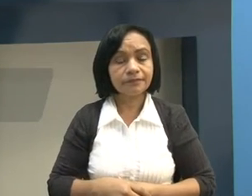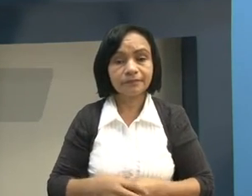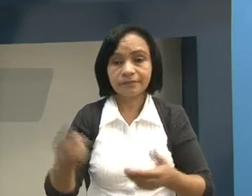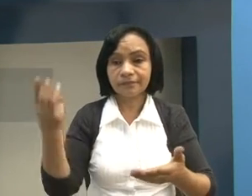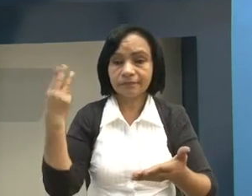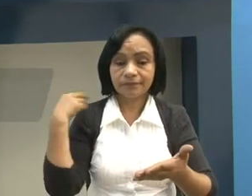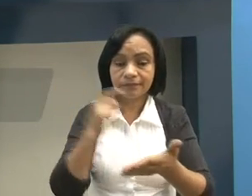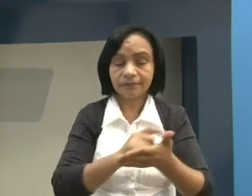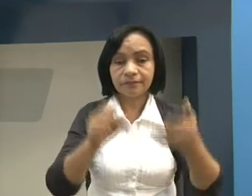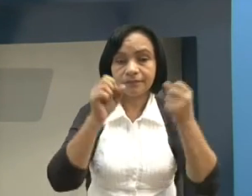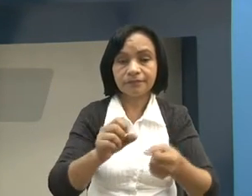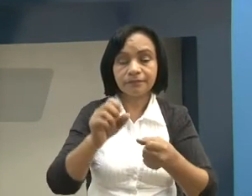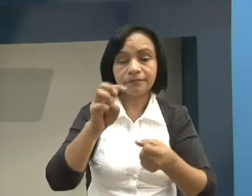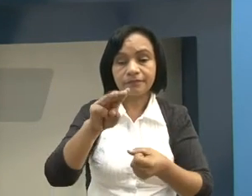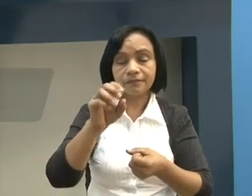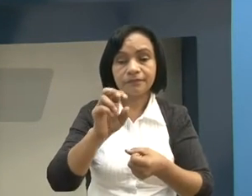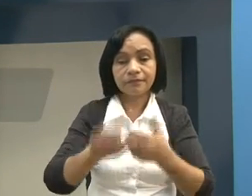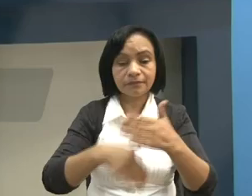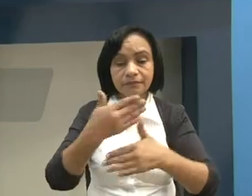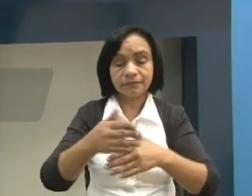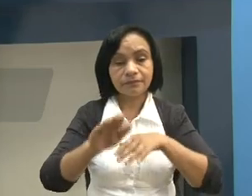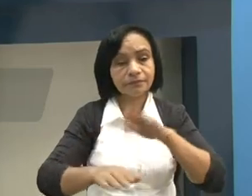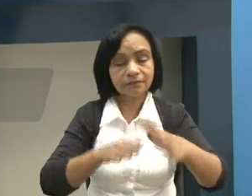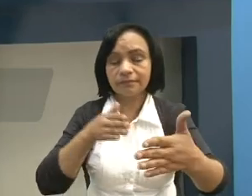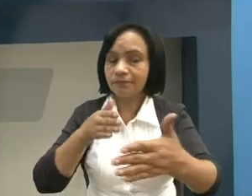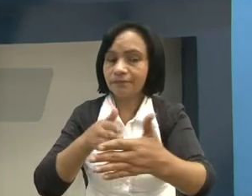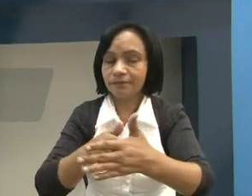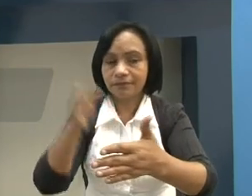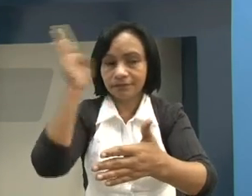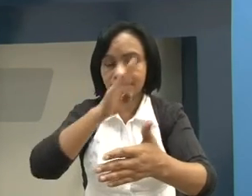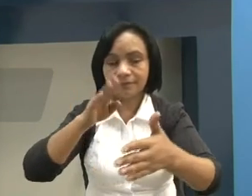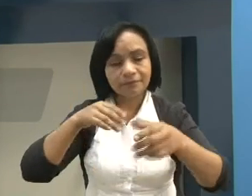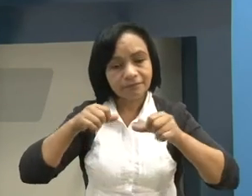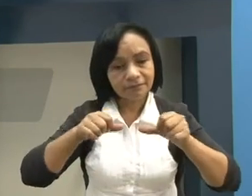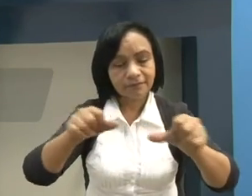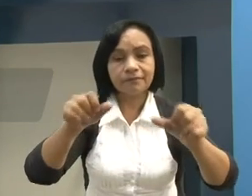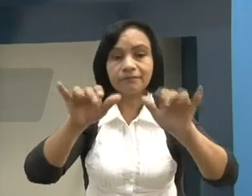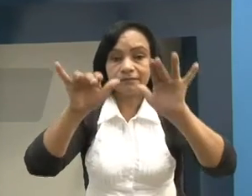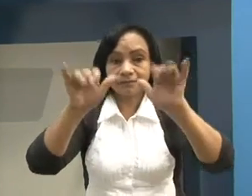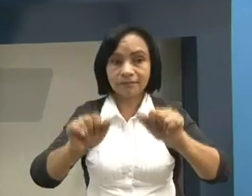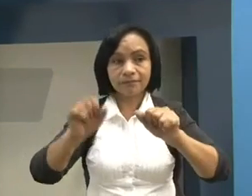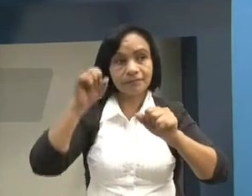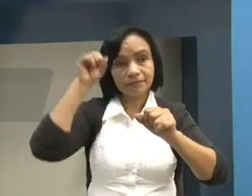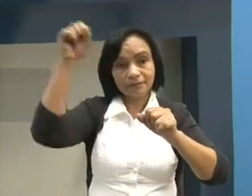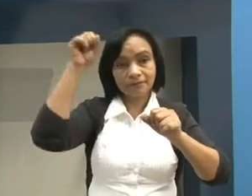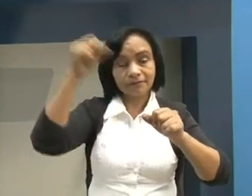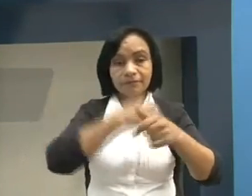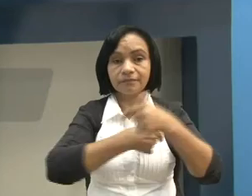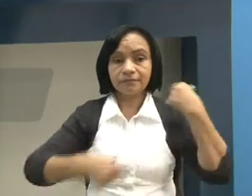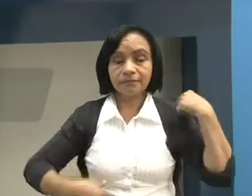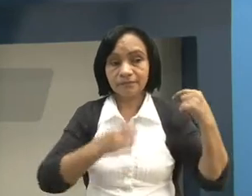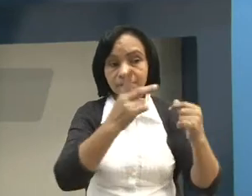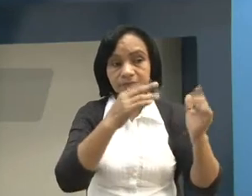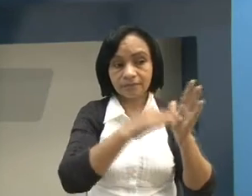maestro Ricardo Morales Avilés decía: después del primer paso no pararemos de andar jamás. Y dimos el primer paso cuando ganamos las elecciones en el